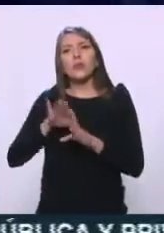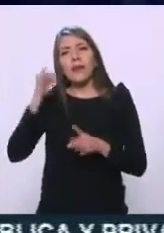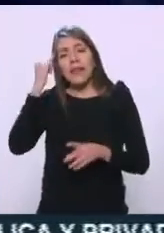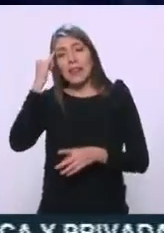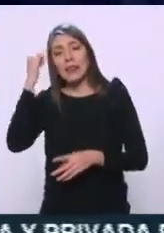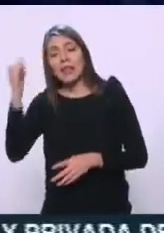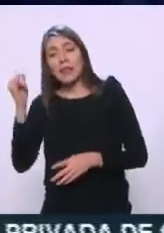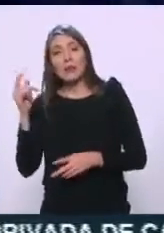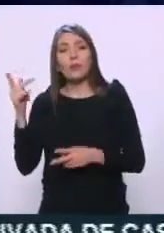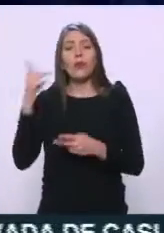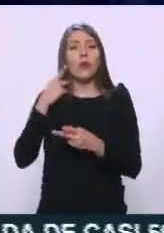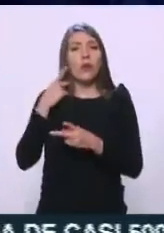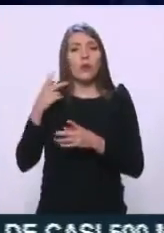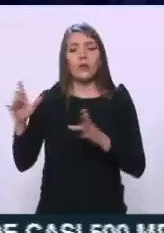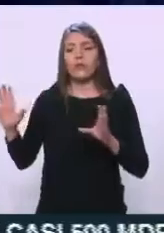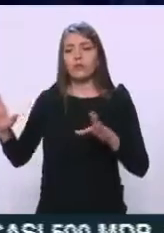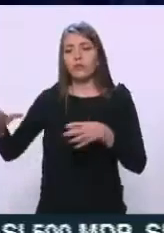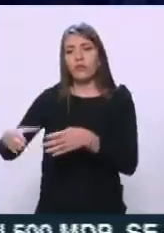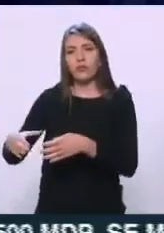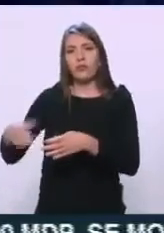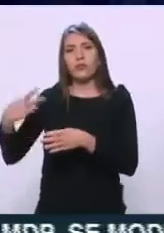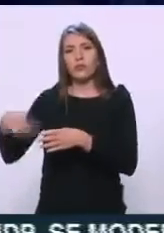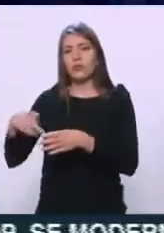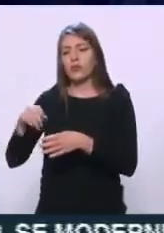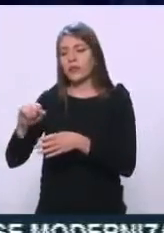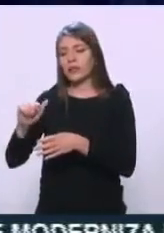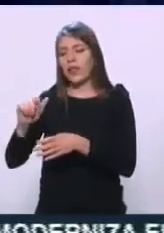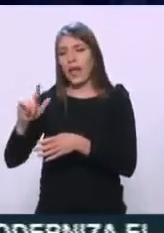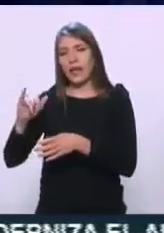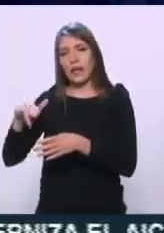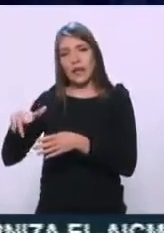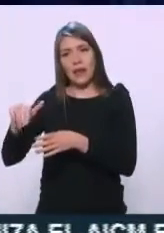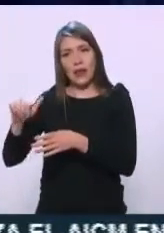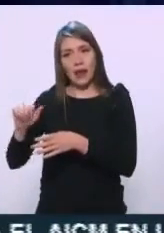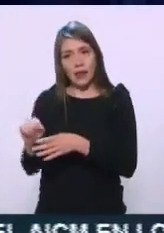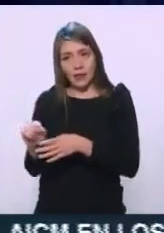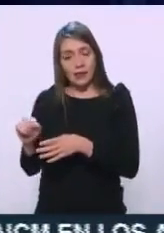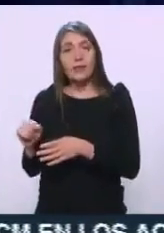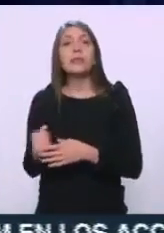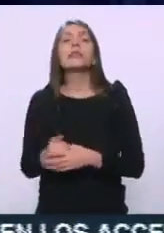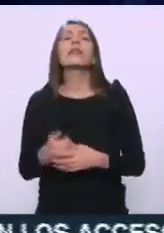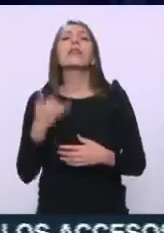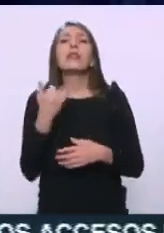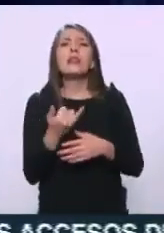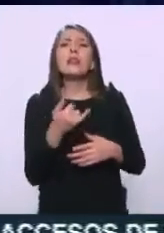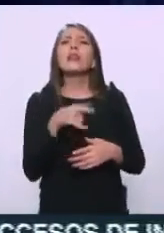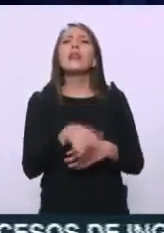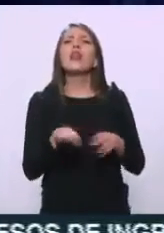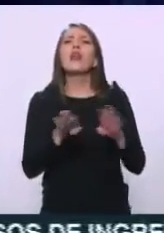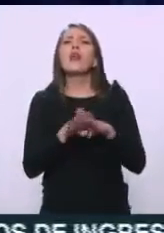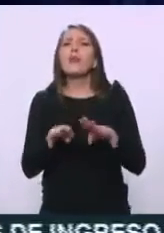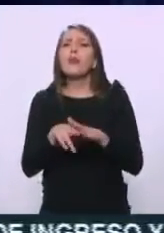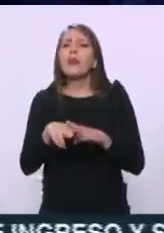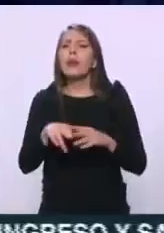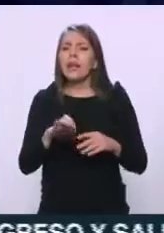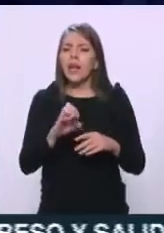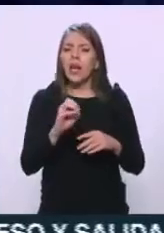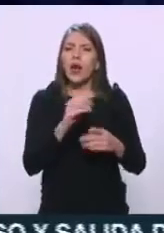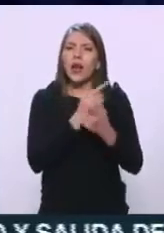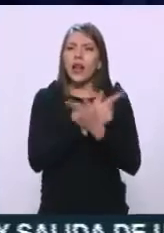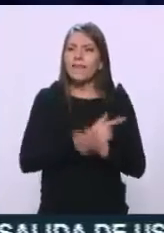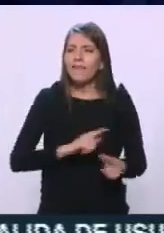políticamente, que se agrupaba en torno a Salinas de Gortari y el proyecto del neoliberalismo. Se